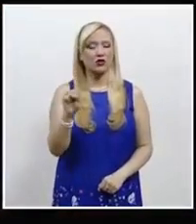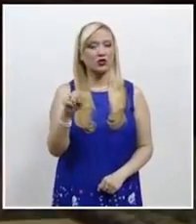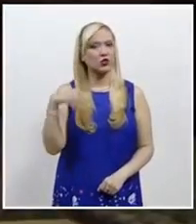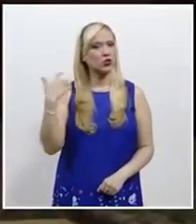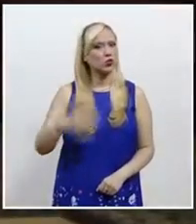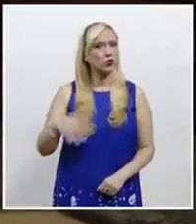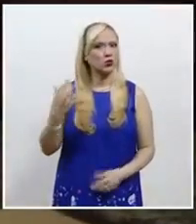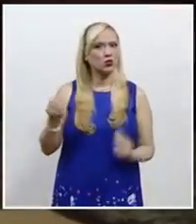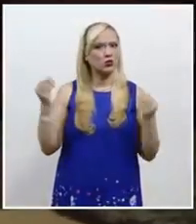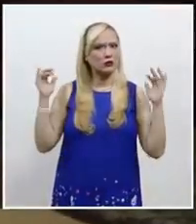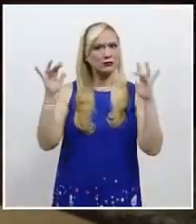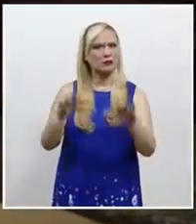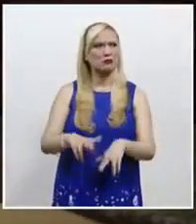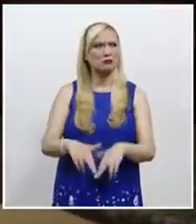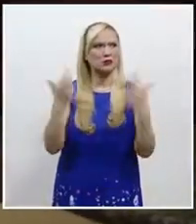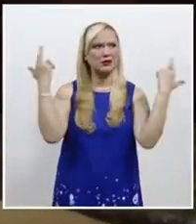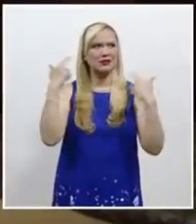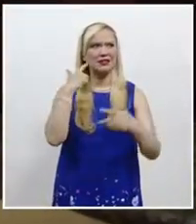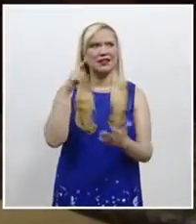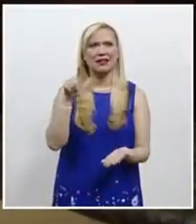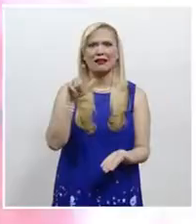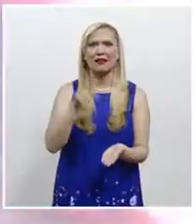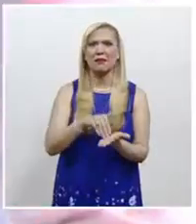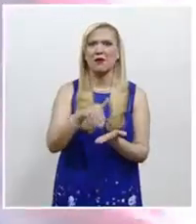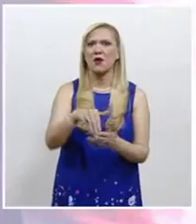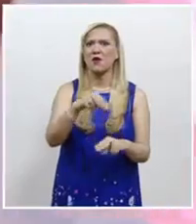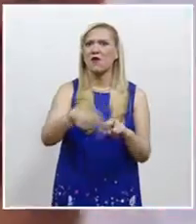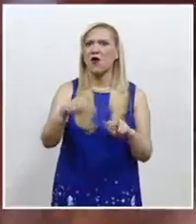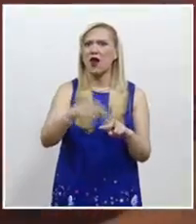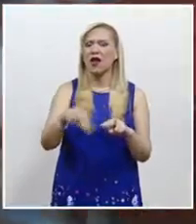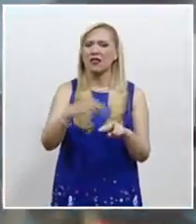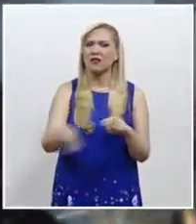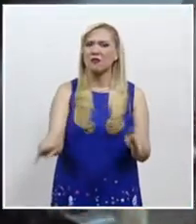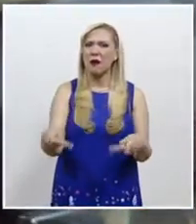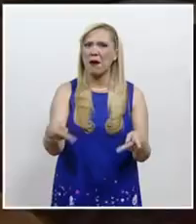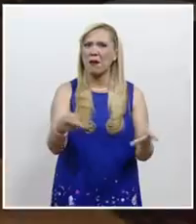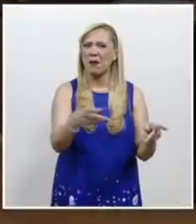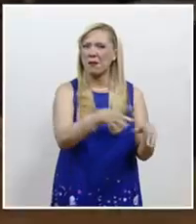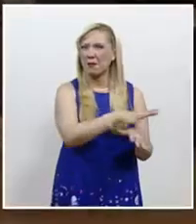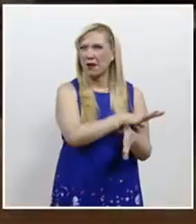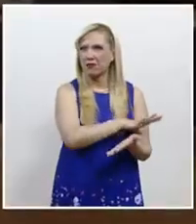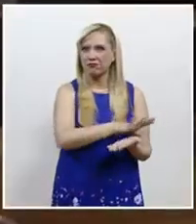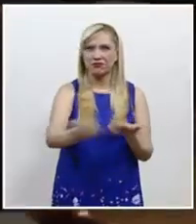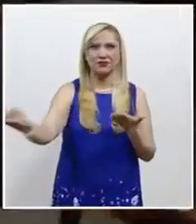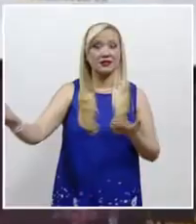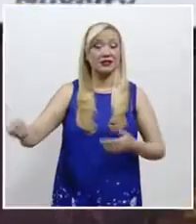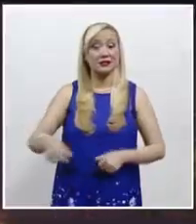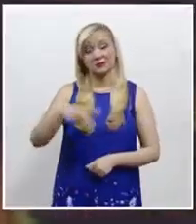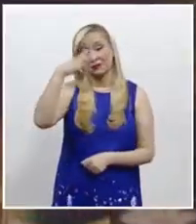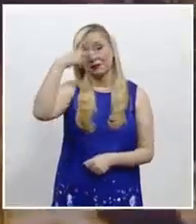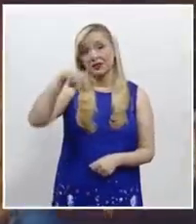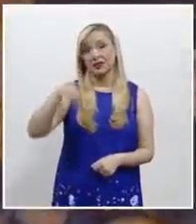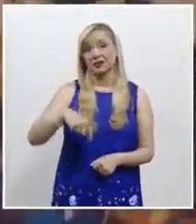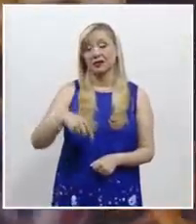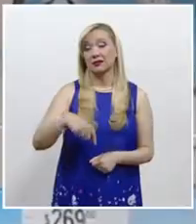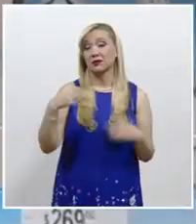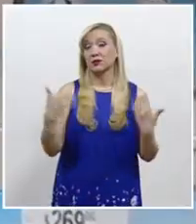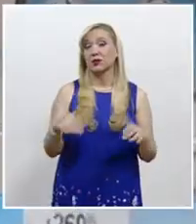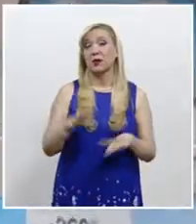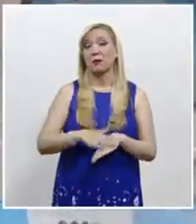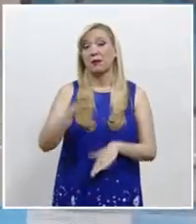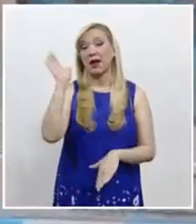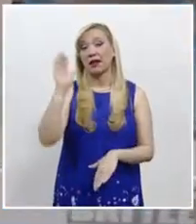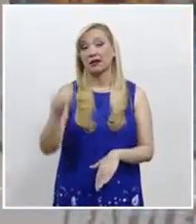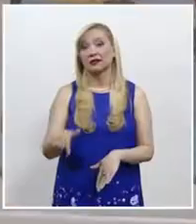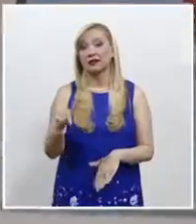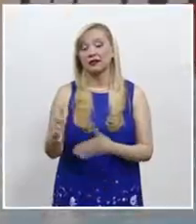nuestro país, con más de 17 millones de boletos vendidos. Y es que México es el segundo mercado más importante, después de Estados